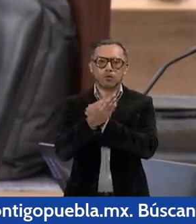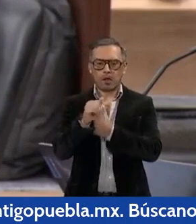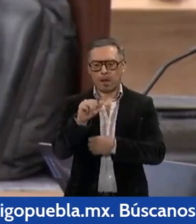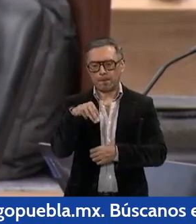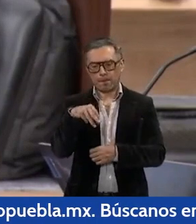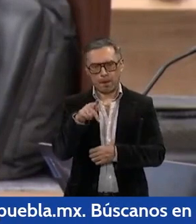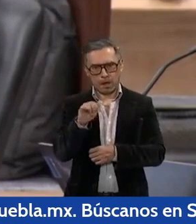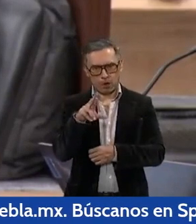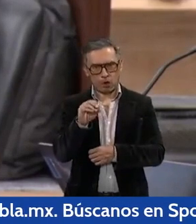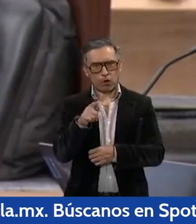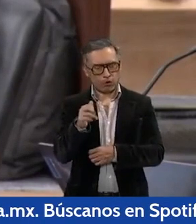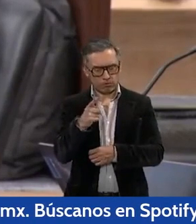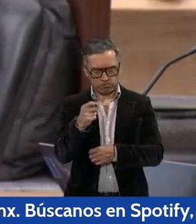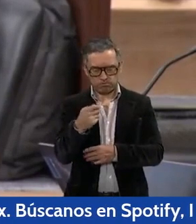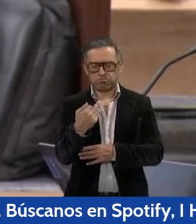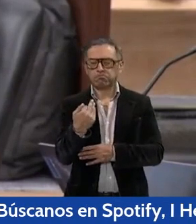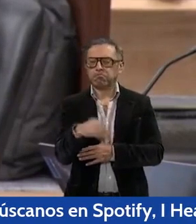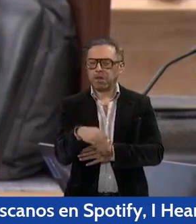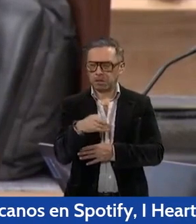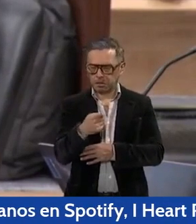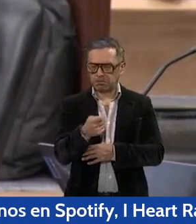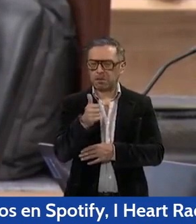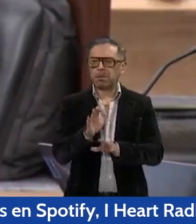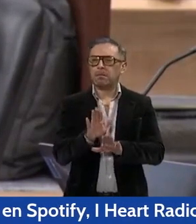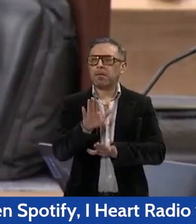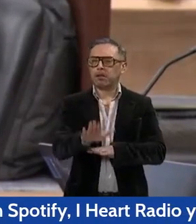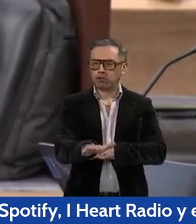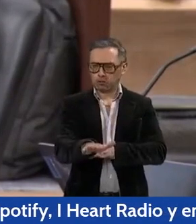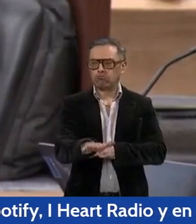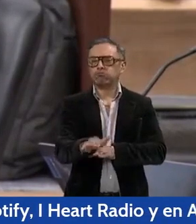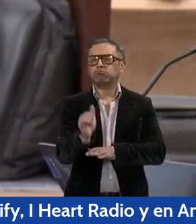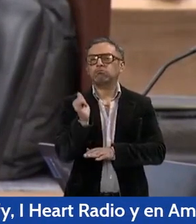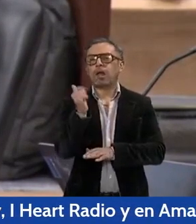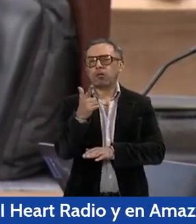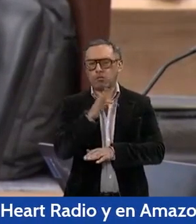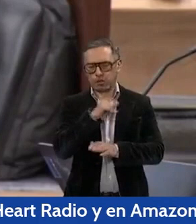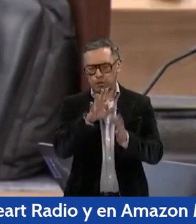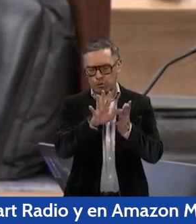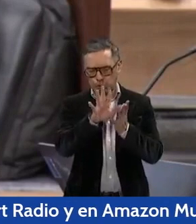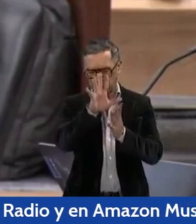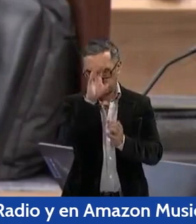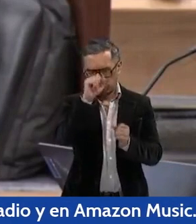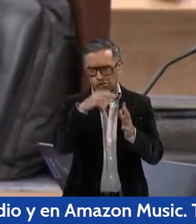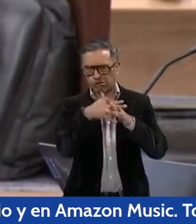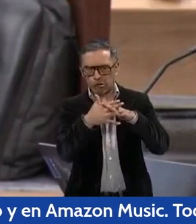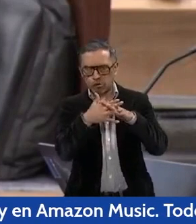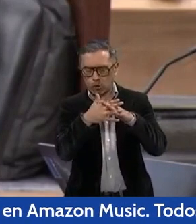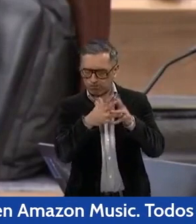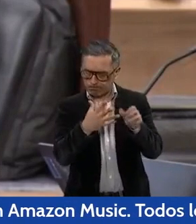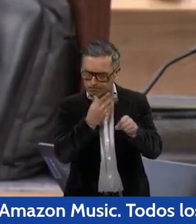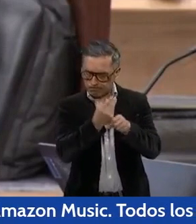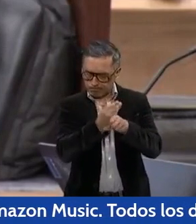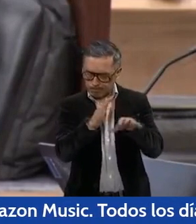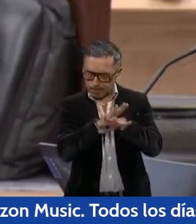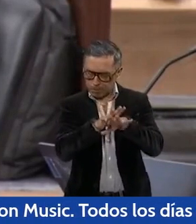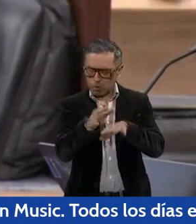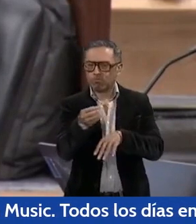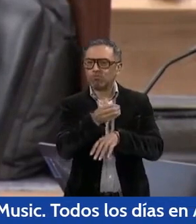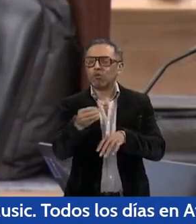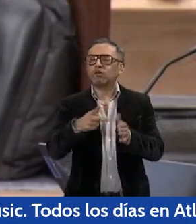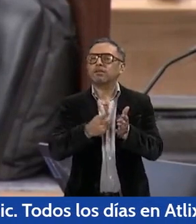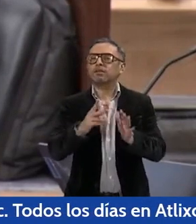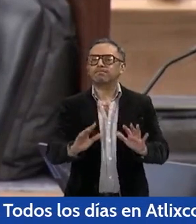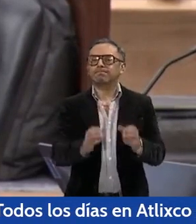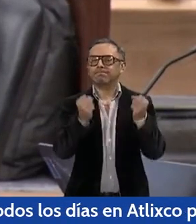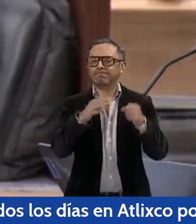es un primer paso para restaurar la regularidad constitucional en nuestro país estamos ciertos que en ese mismo